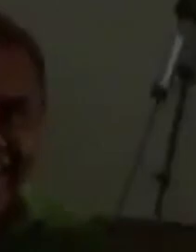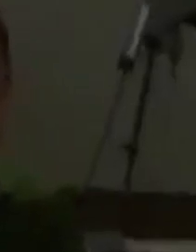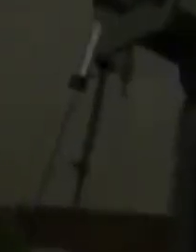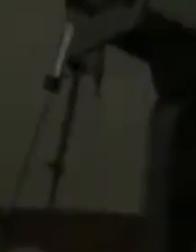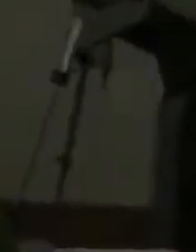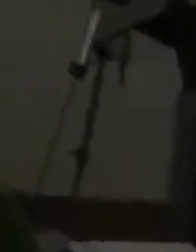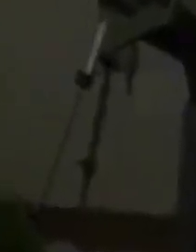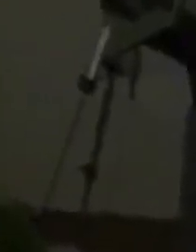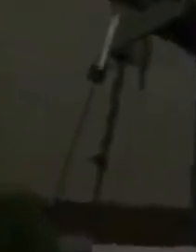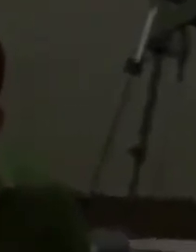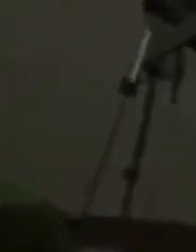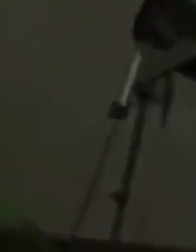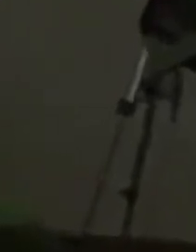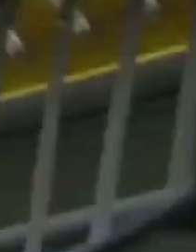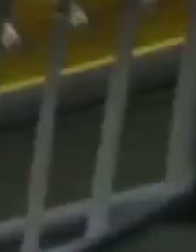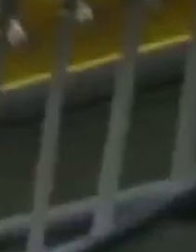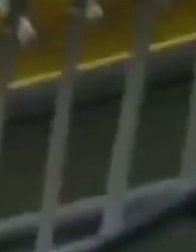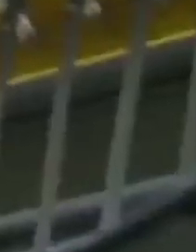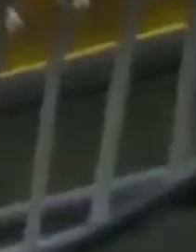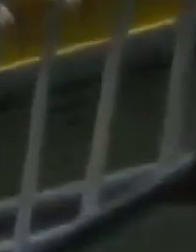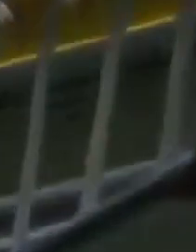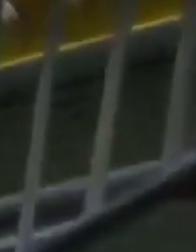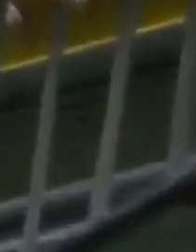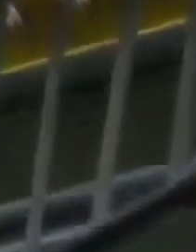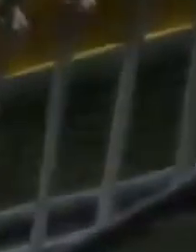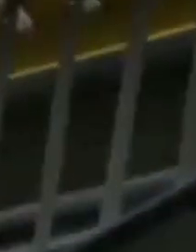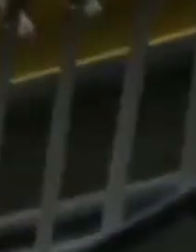¿Bien? Bien, vamos, bien.